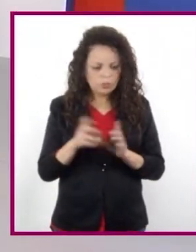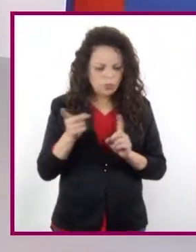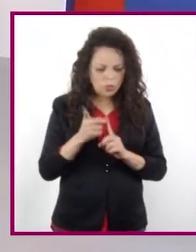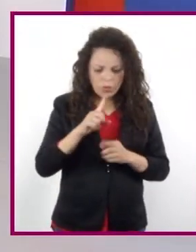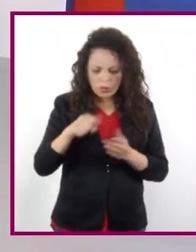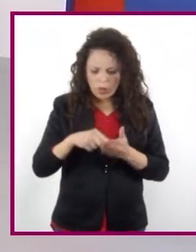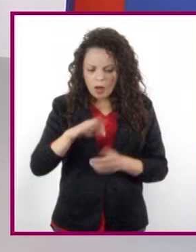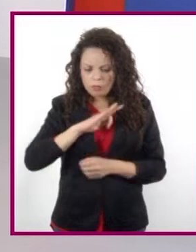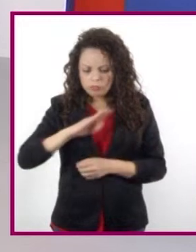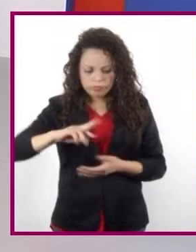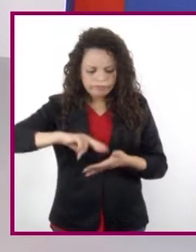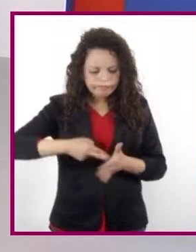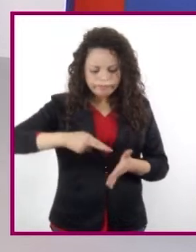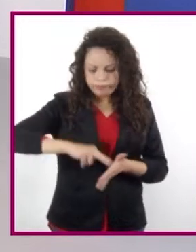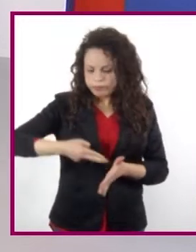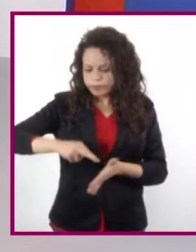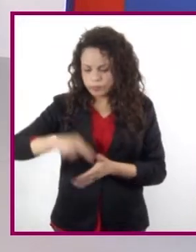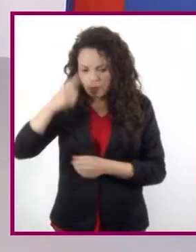desarmarlo.